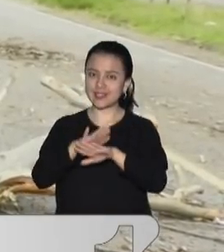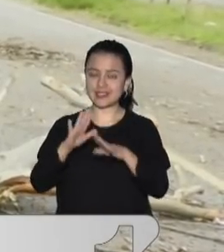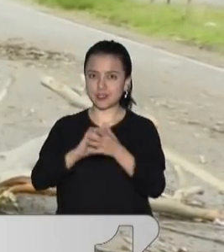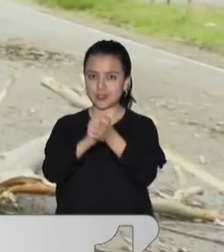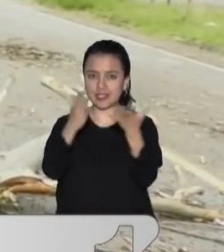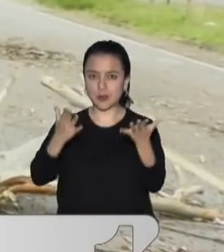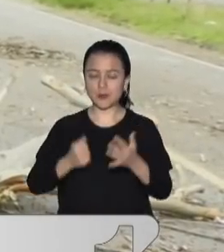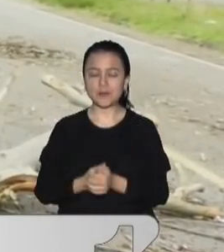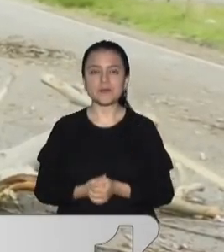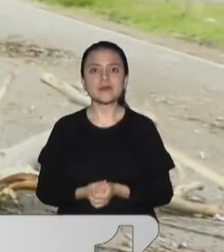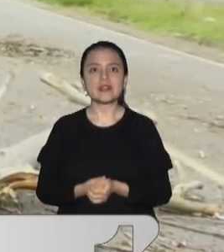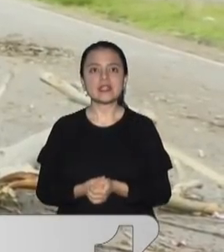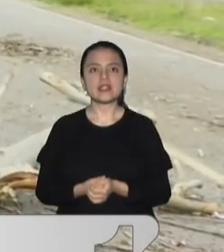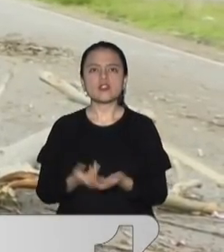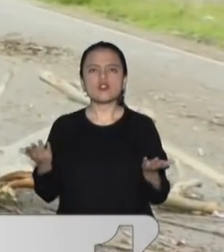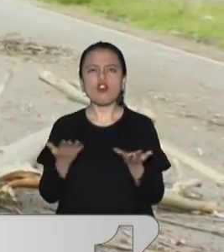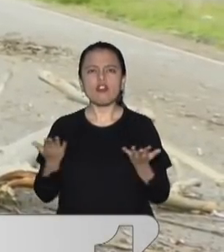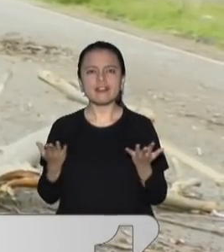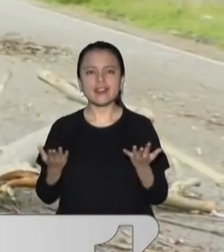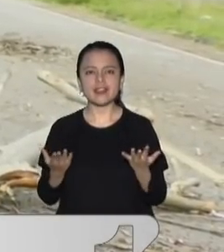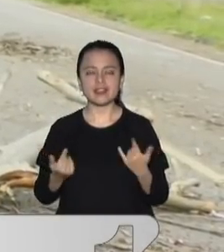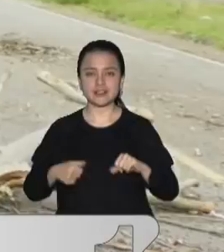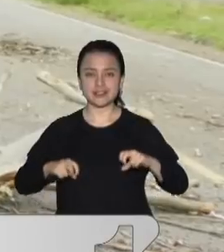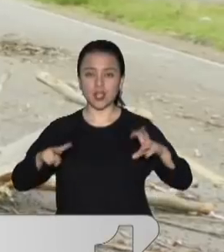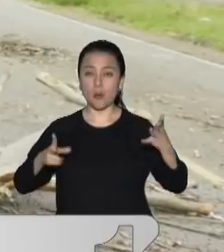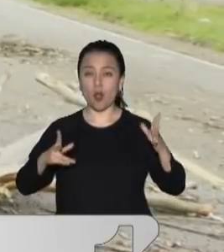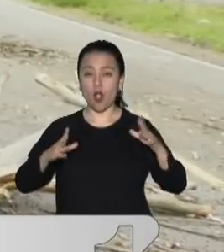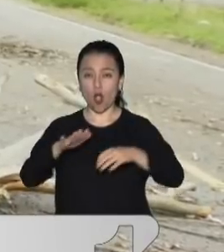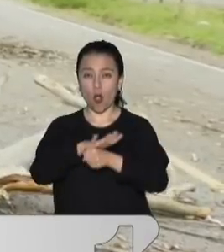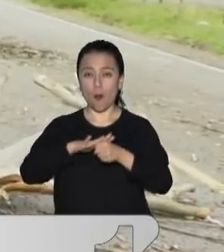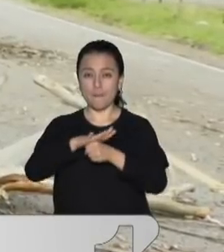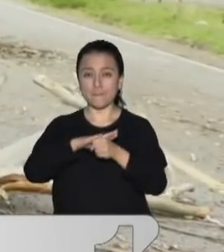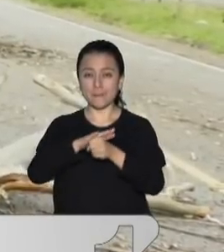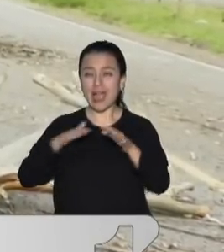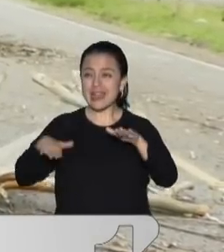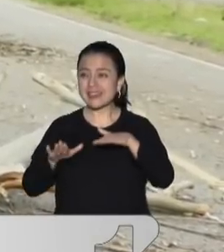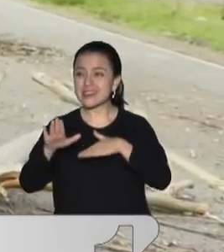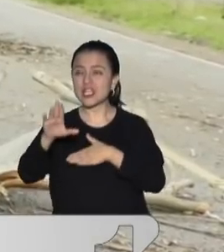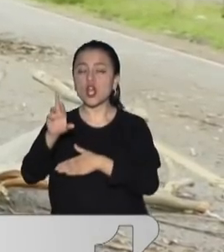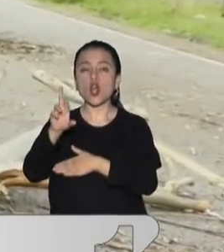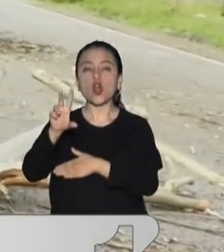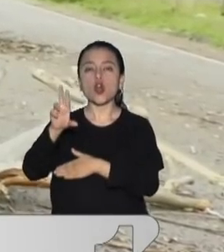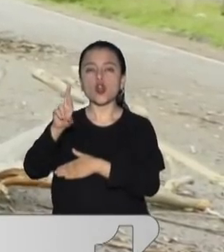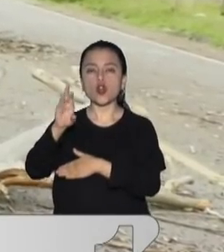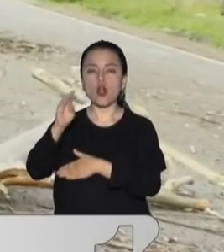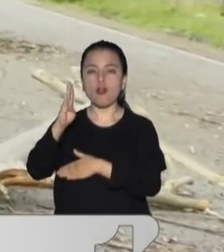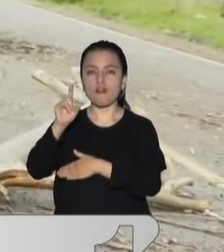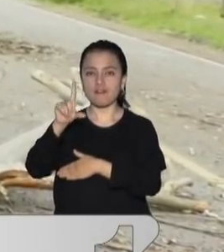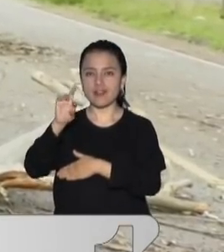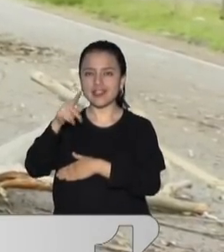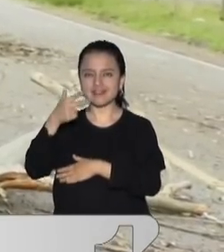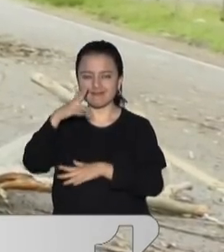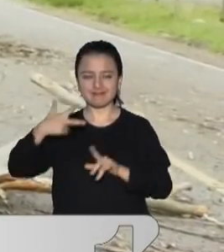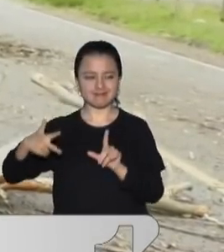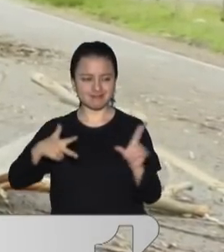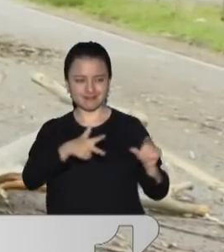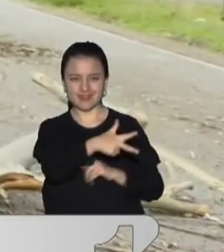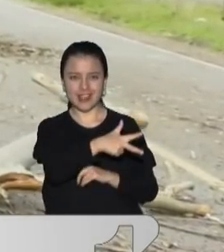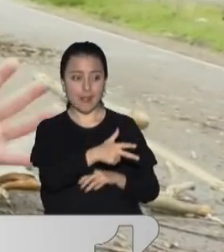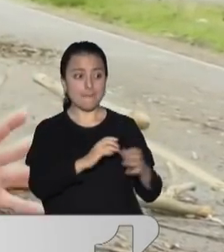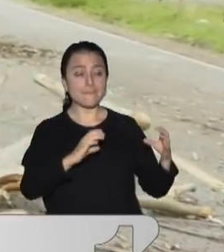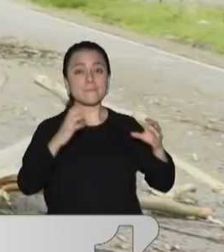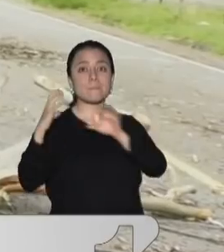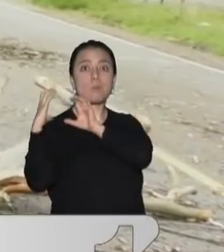saludo. Nos encontramos en el sector del Columpio, vereda Los Robles. Esto es en la vía que comunica entre Timbío y